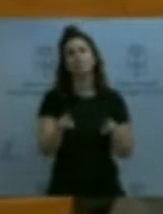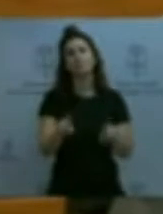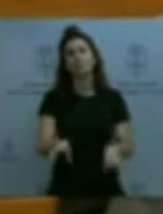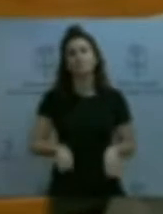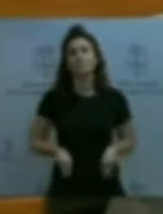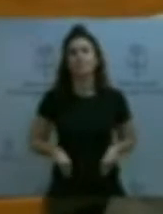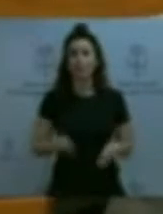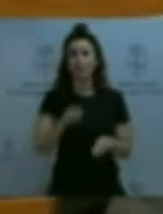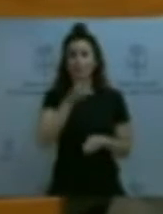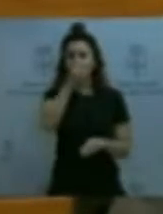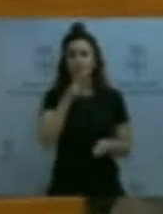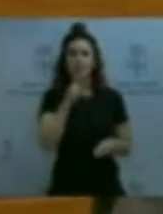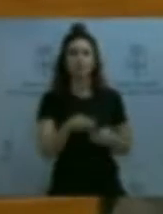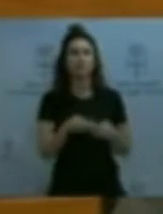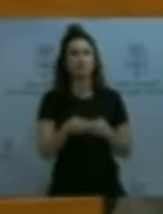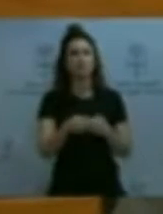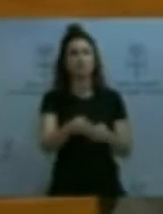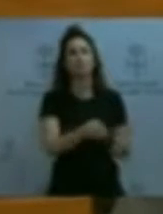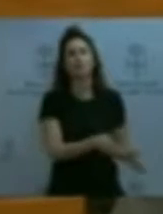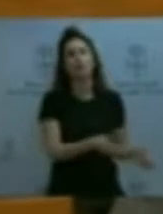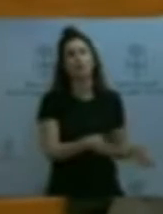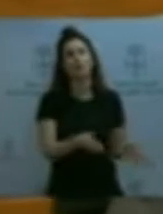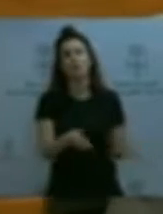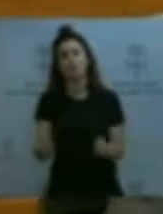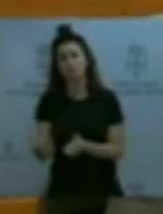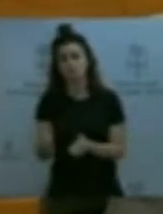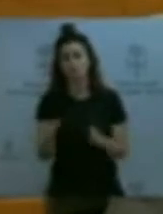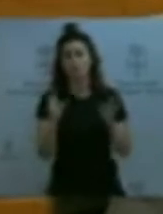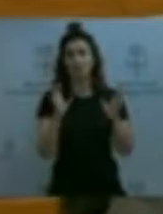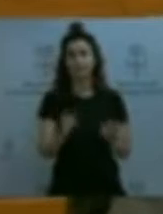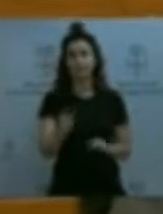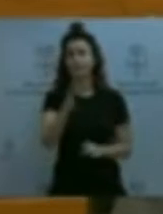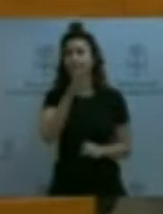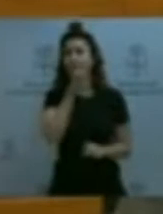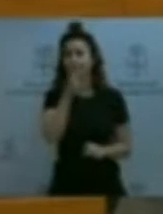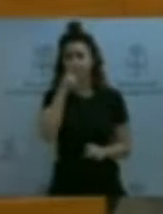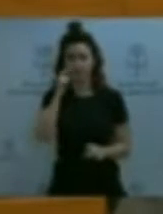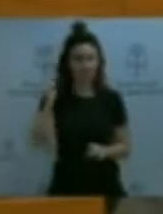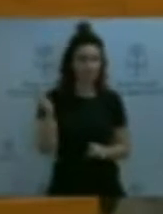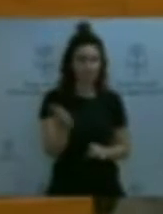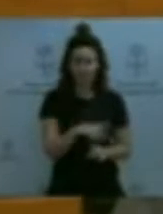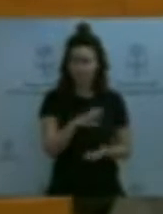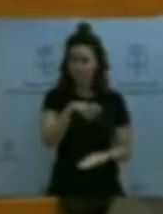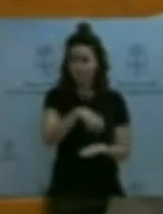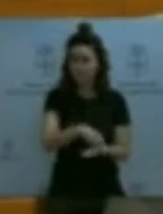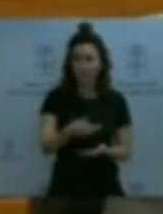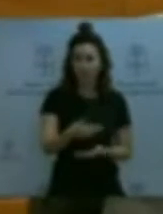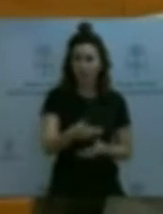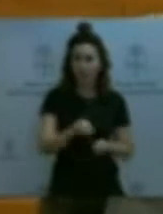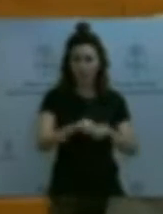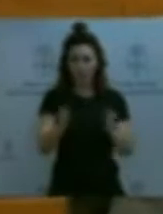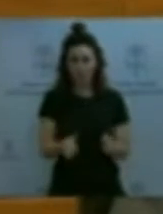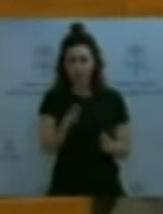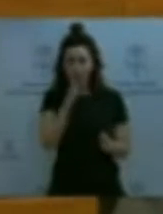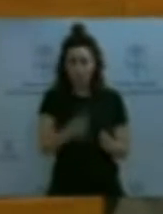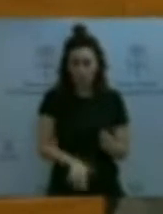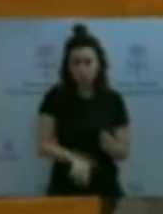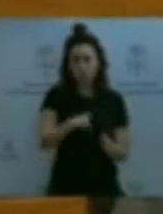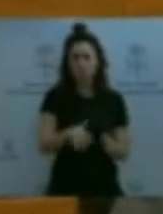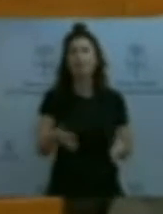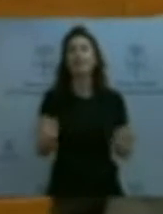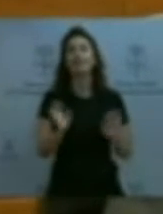vez con un chamizo de estación, con un túnel inundado y con la ciudad empantanada. Ese es el resultado de que el plan de vías caiga en manos socialistas, bien